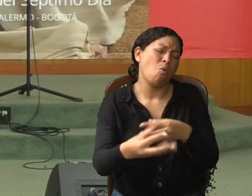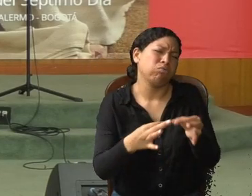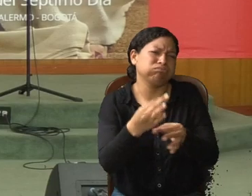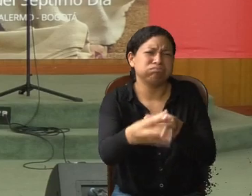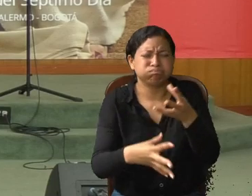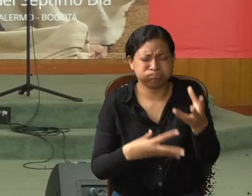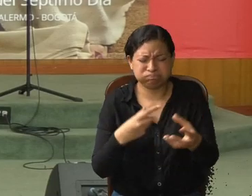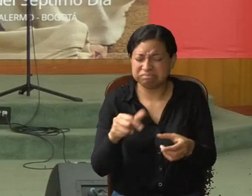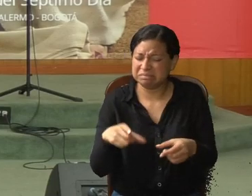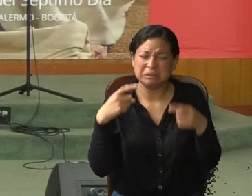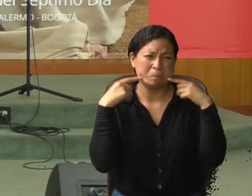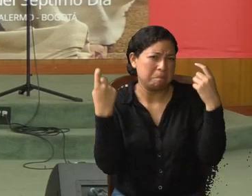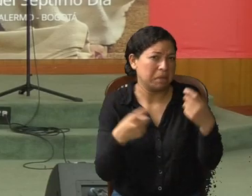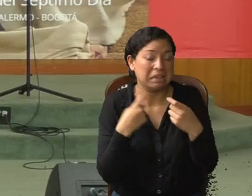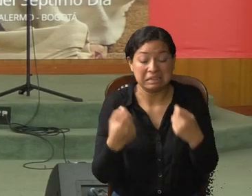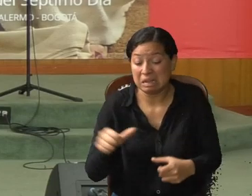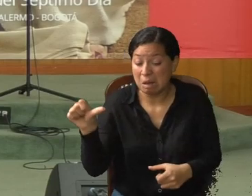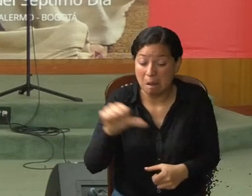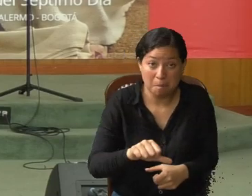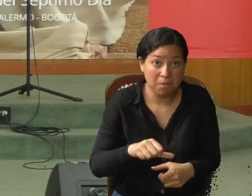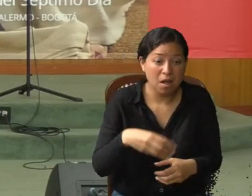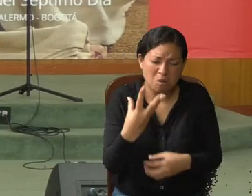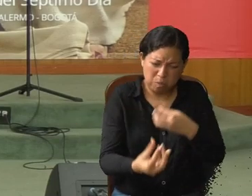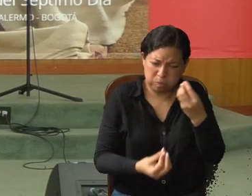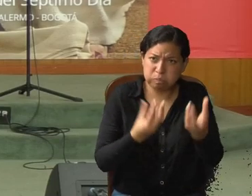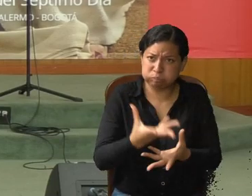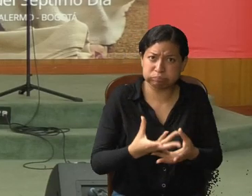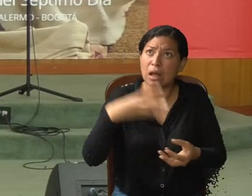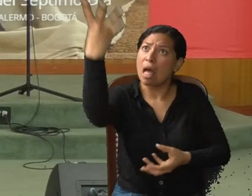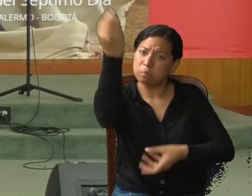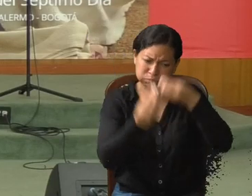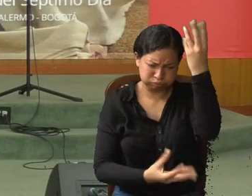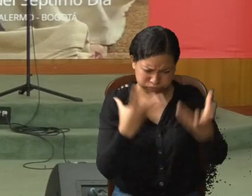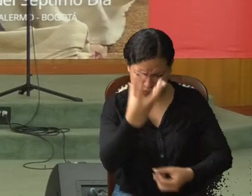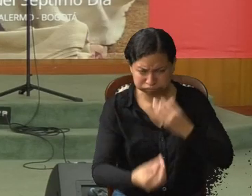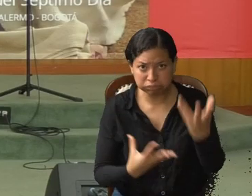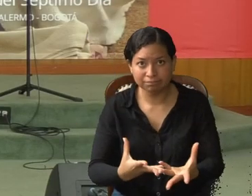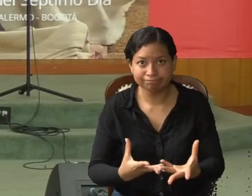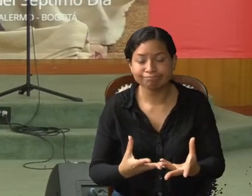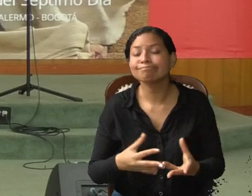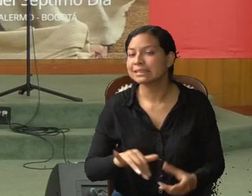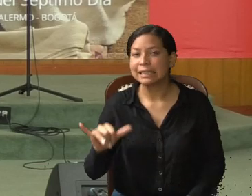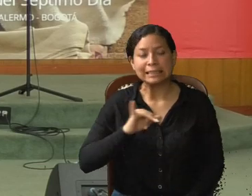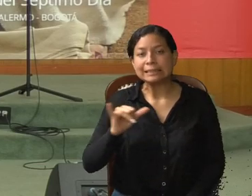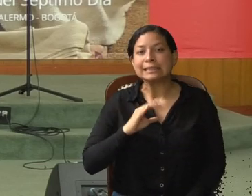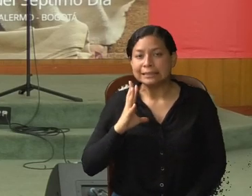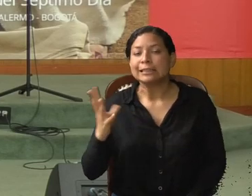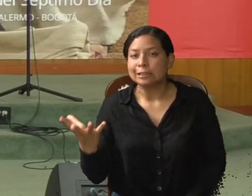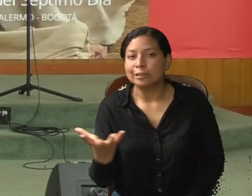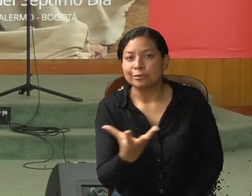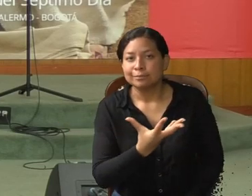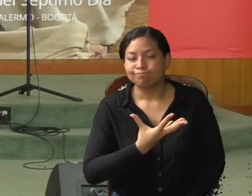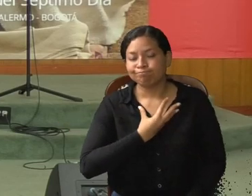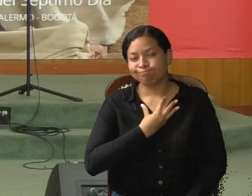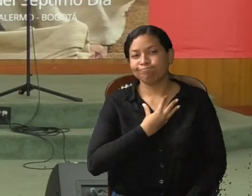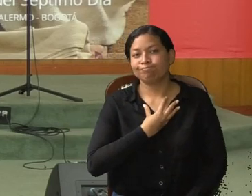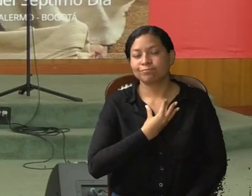del que estamos nosotros hoy en día. Tal vez por medio de ese caos espiritual es que estamos atravesando en ese